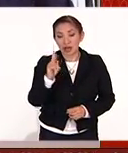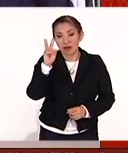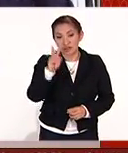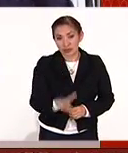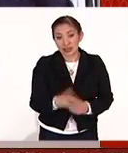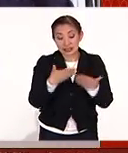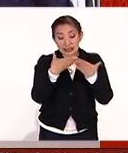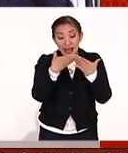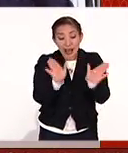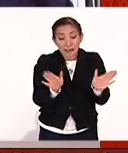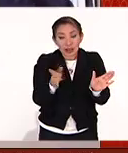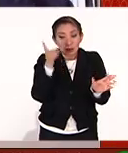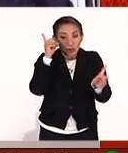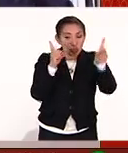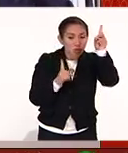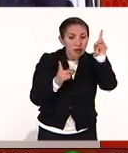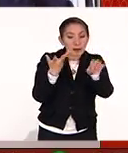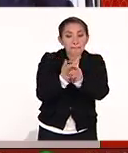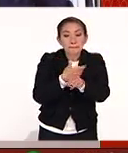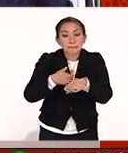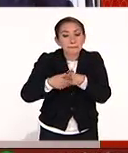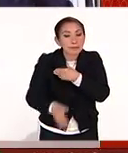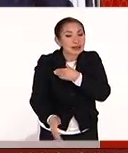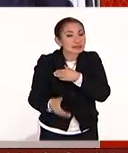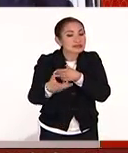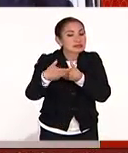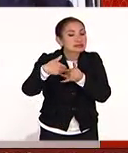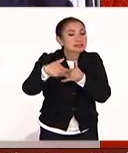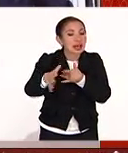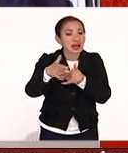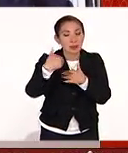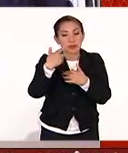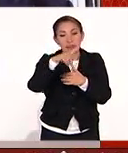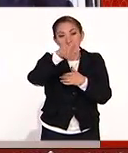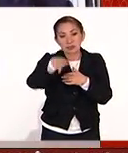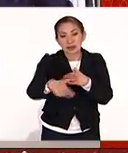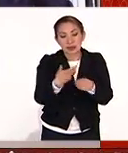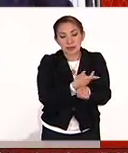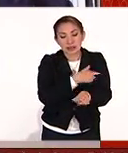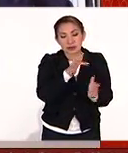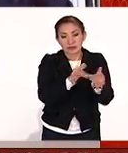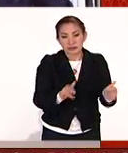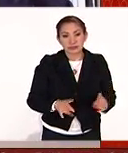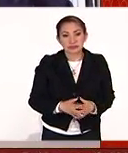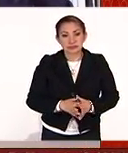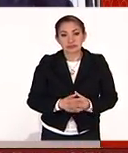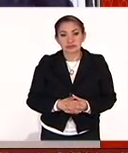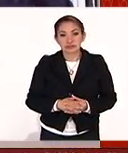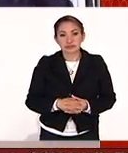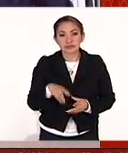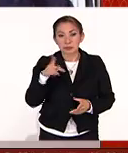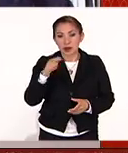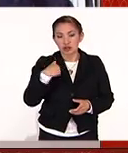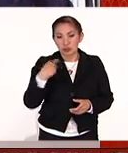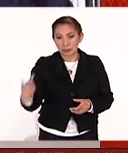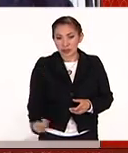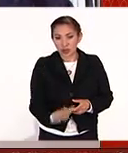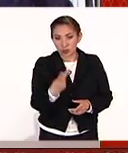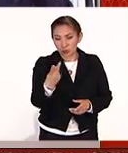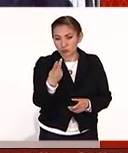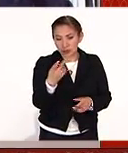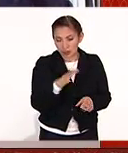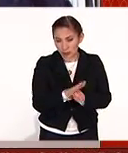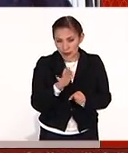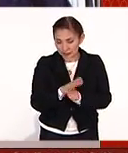duda se abre un paradigma para lo que puede surgir o para lo que debe de surgir después de lo que ocurrió en París. Pero mi pregunta va en este